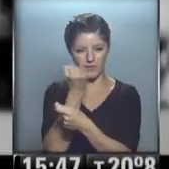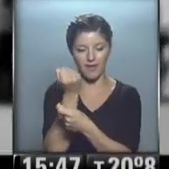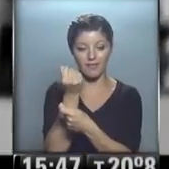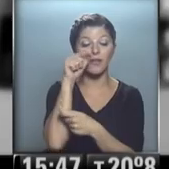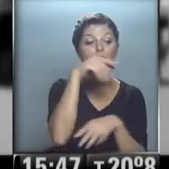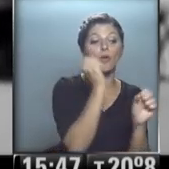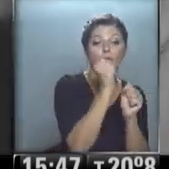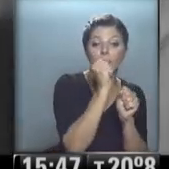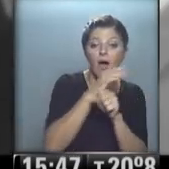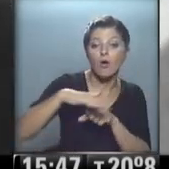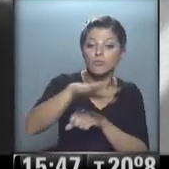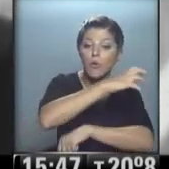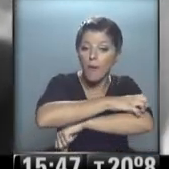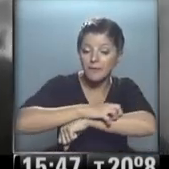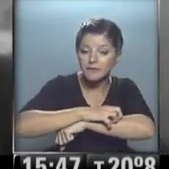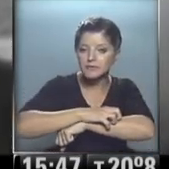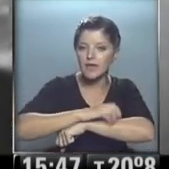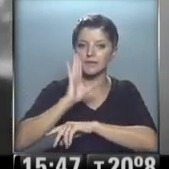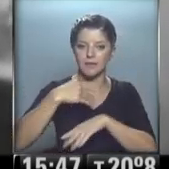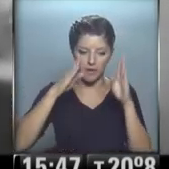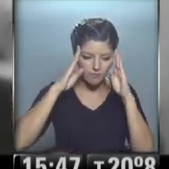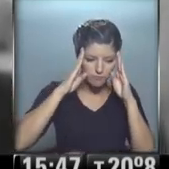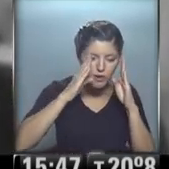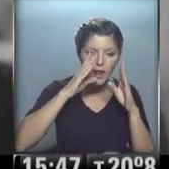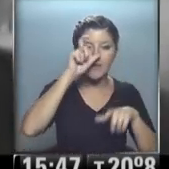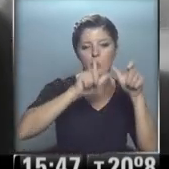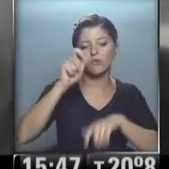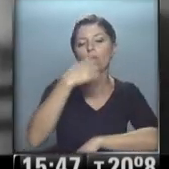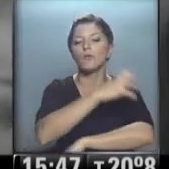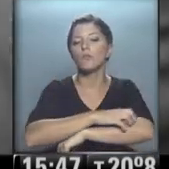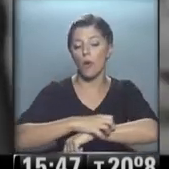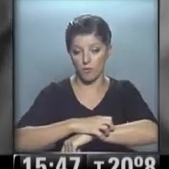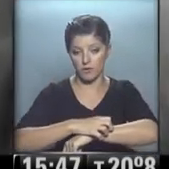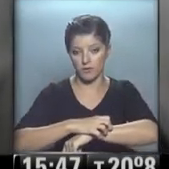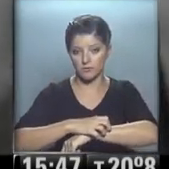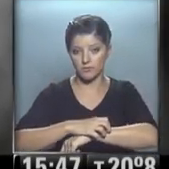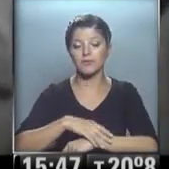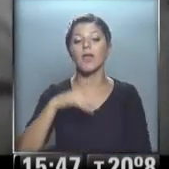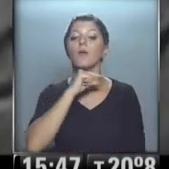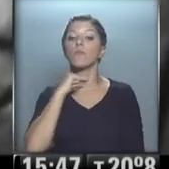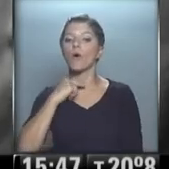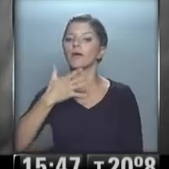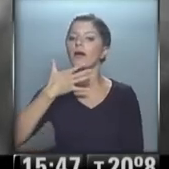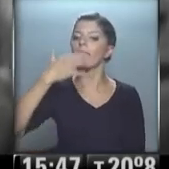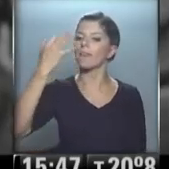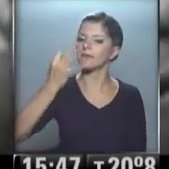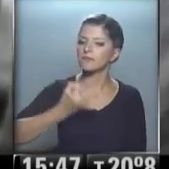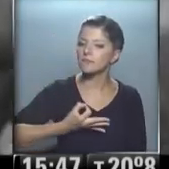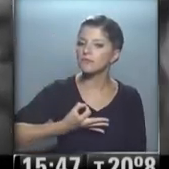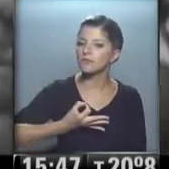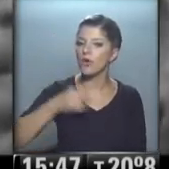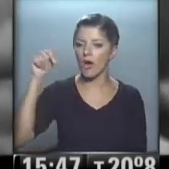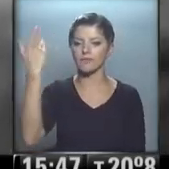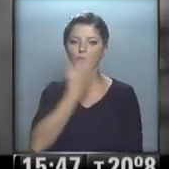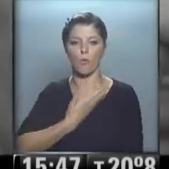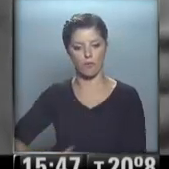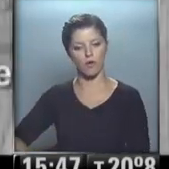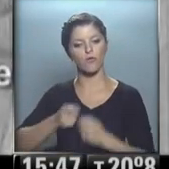en las villas y su lealtad hacia los más pobres, Mujica decidió acompañar al nuevo